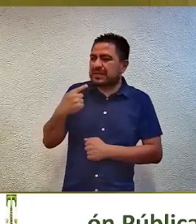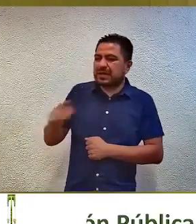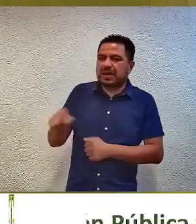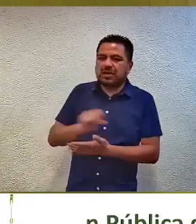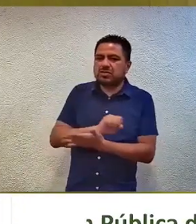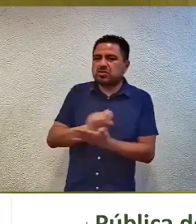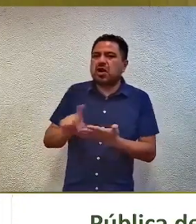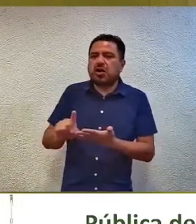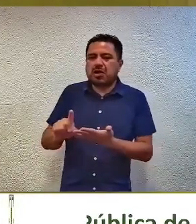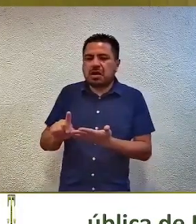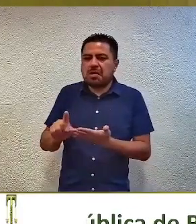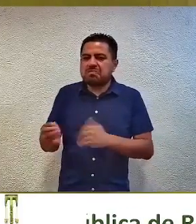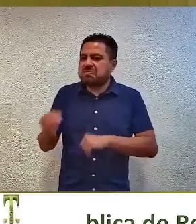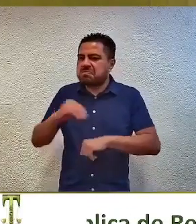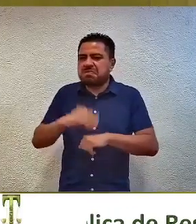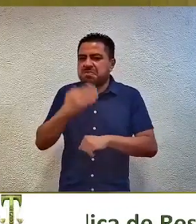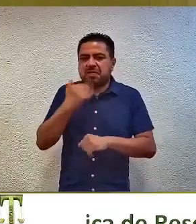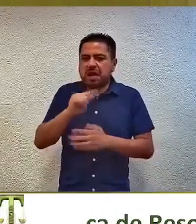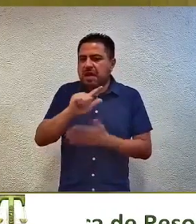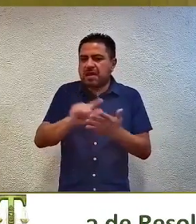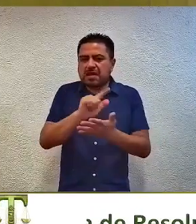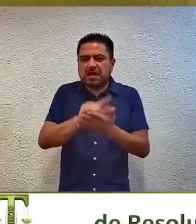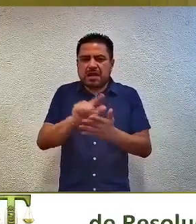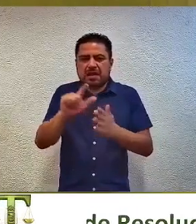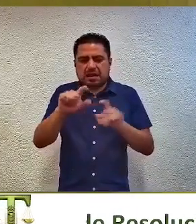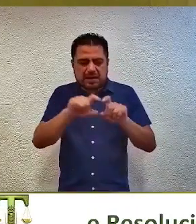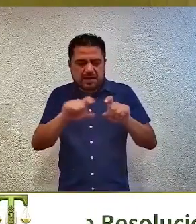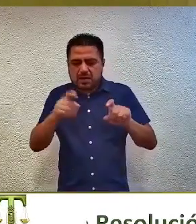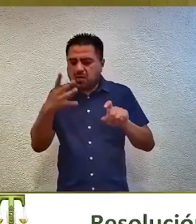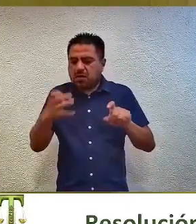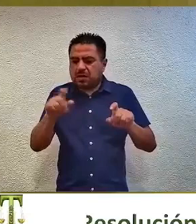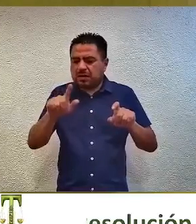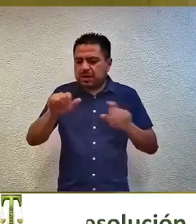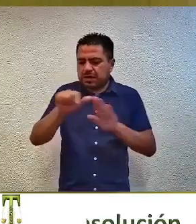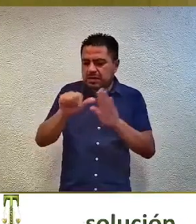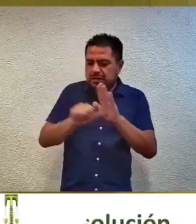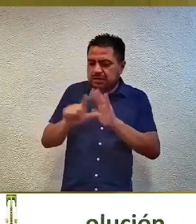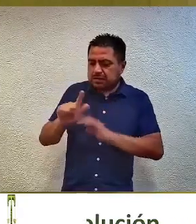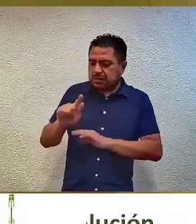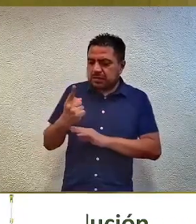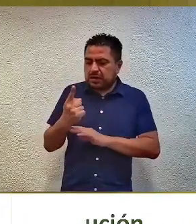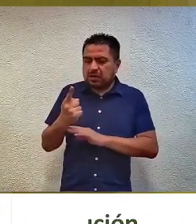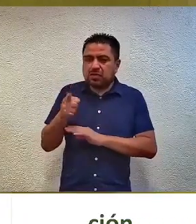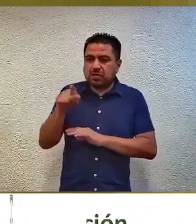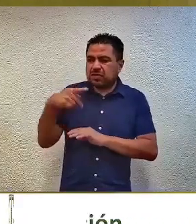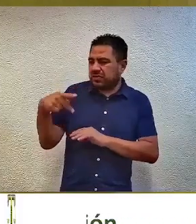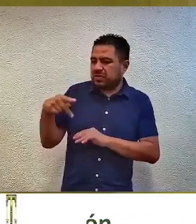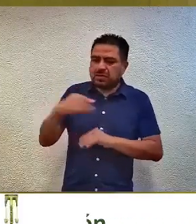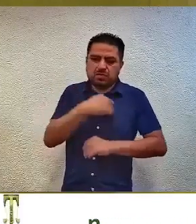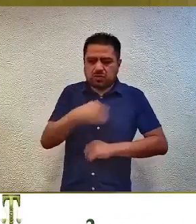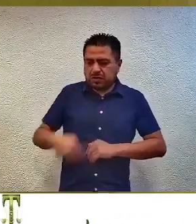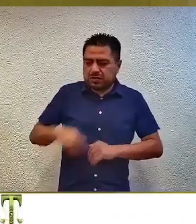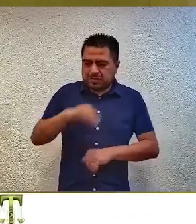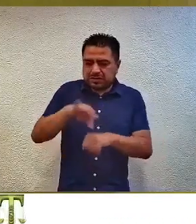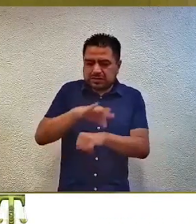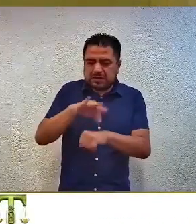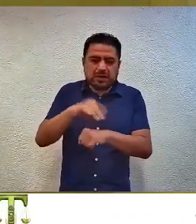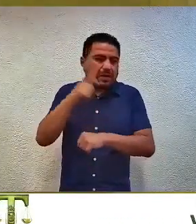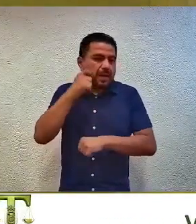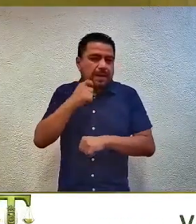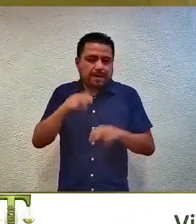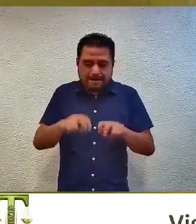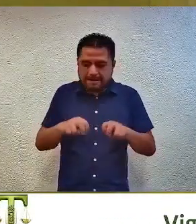de inaplicación de la reforma a la fracción cuarta del artículo 71 del Reglamento de Sesiones de Cabildo del municipio de Chilpancingo de los